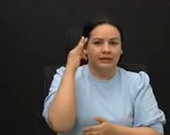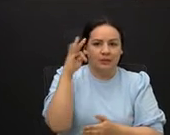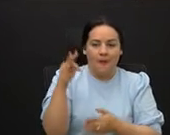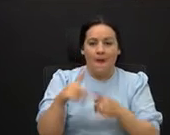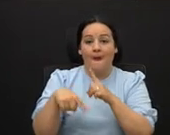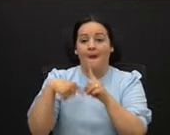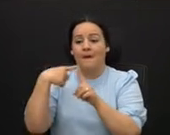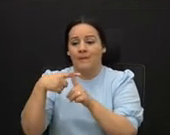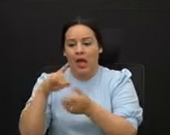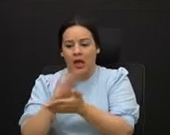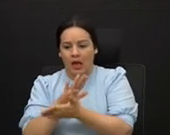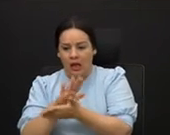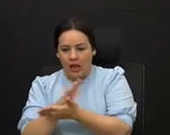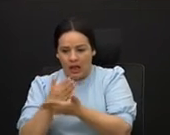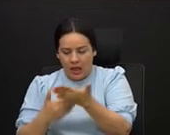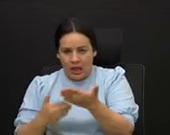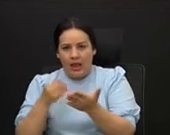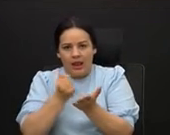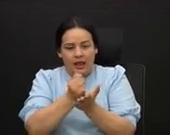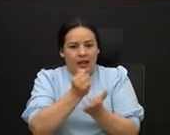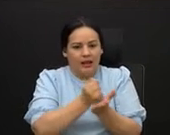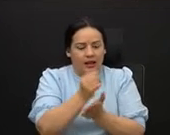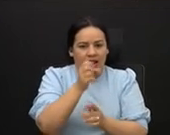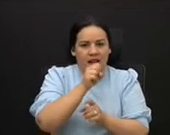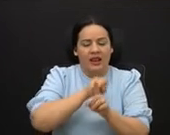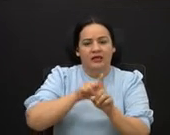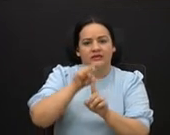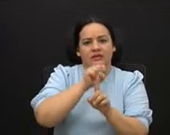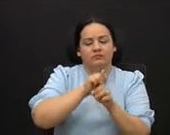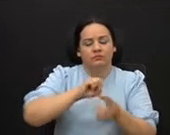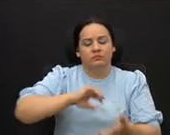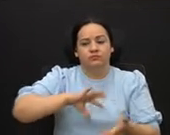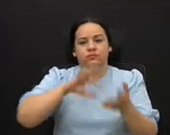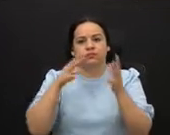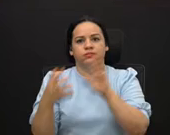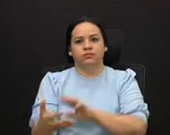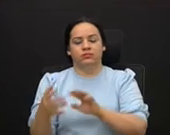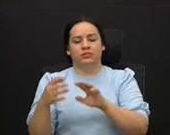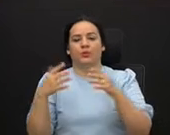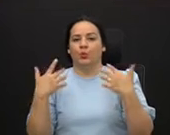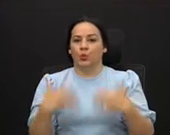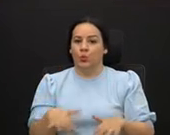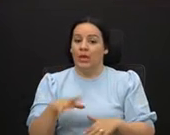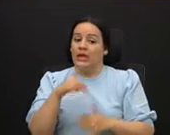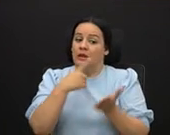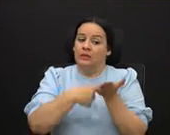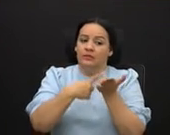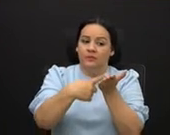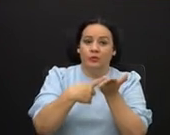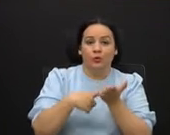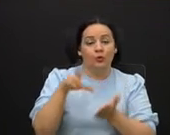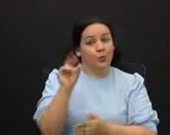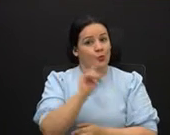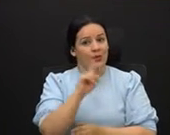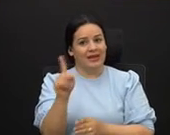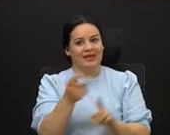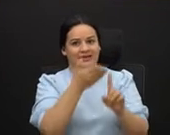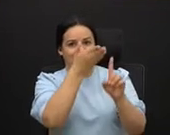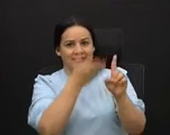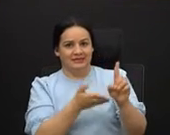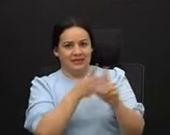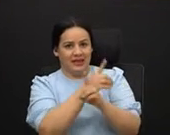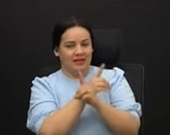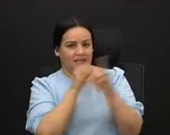investigación, el escenario cambió radicalmente. Lo que se discutía no era si la defensora